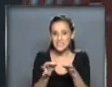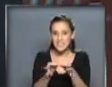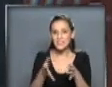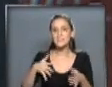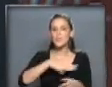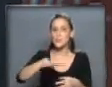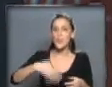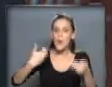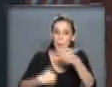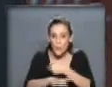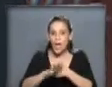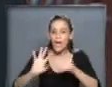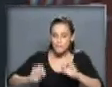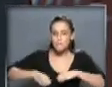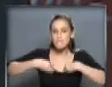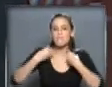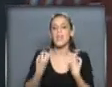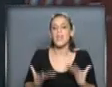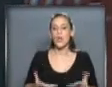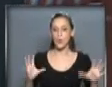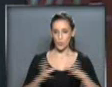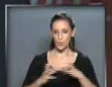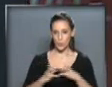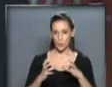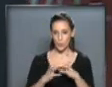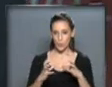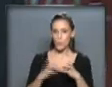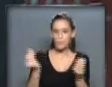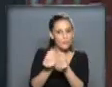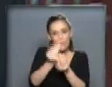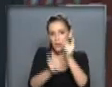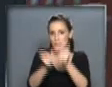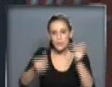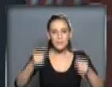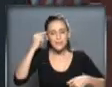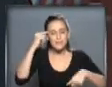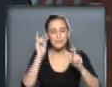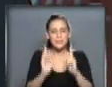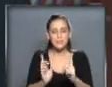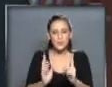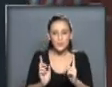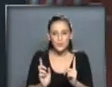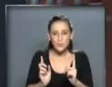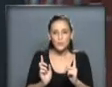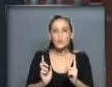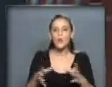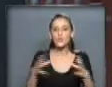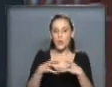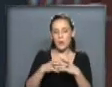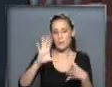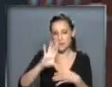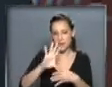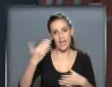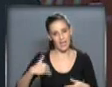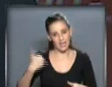estar con uno de los mejores violeros, corre por mi cuenta y por millones que pensamos lo mismo, uno de los mejores violeros de la República Argentina y de América,